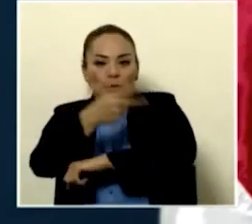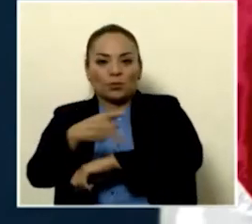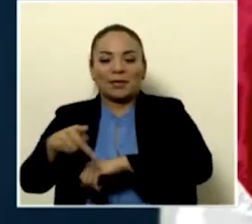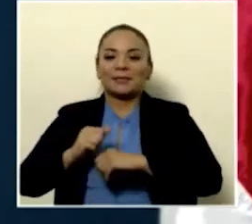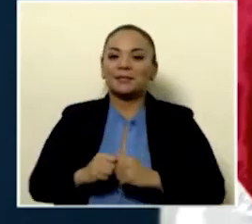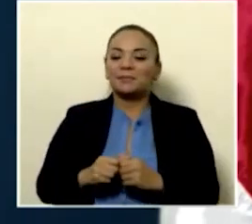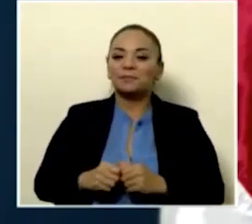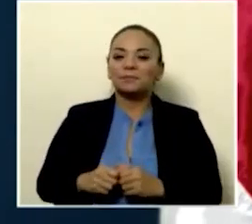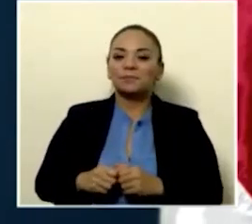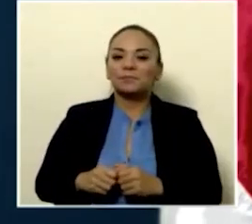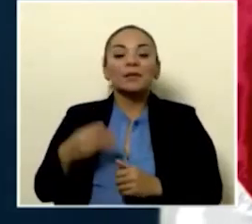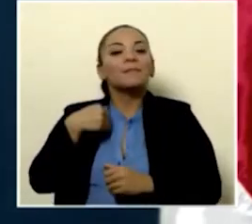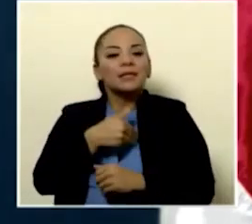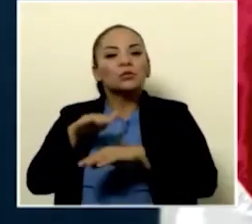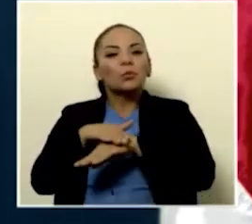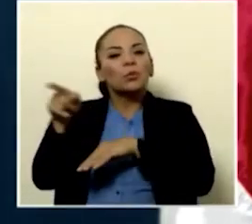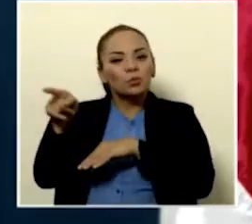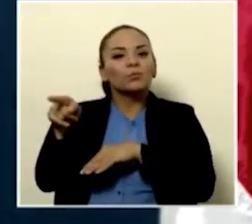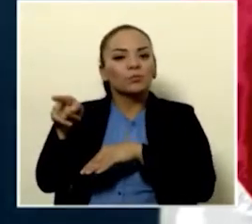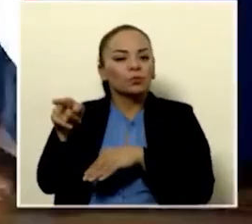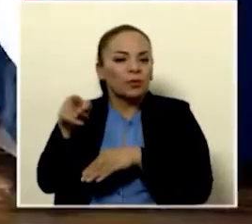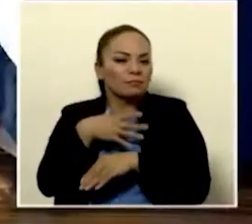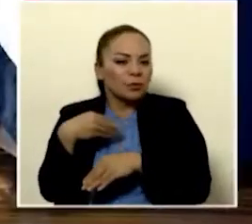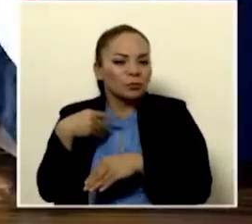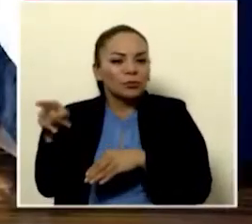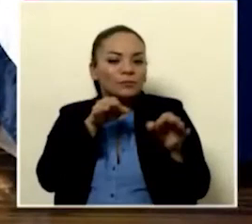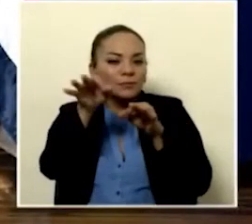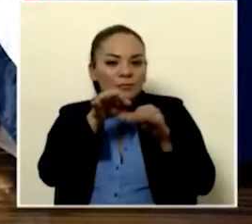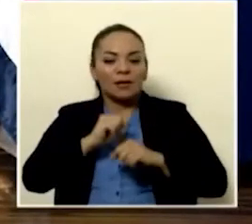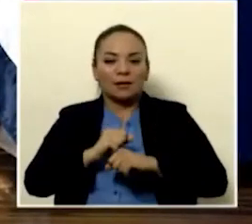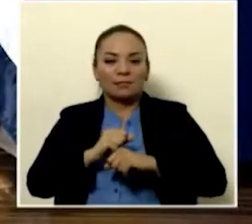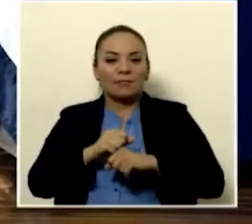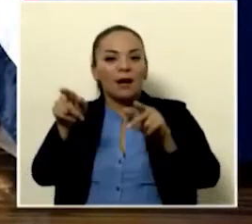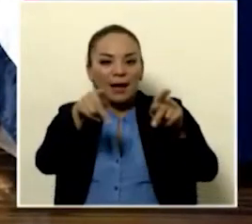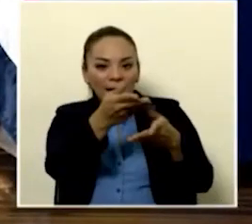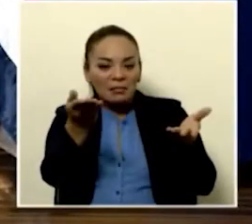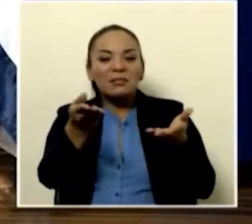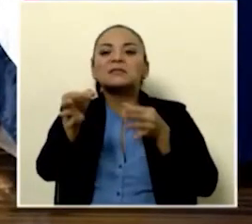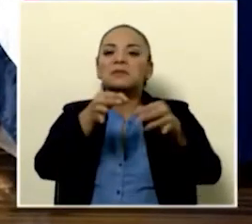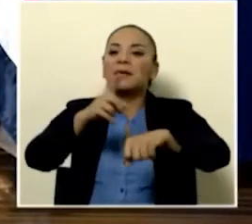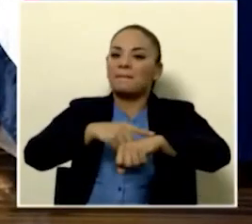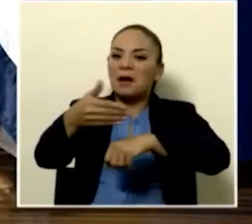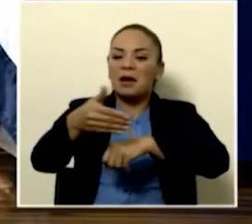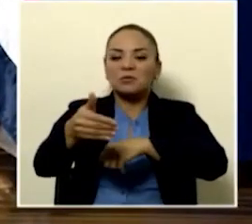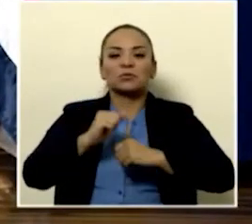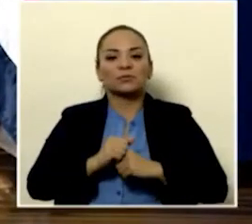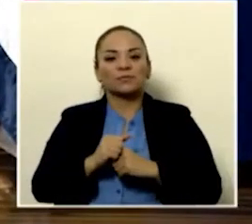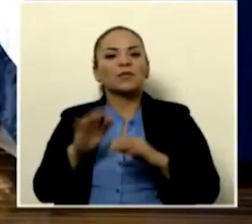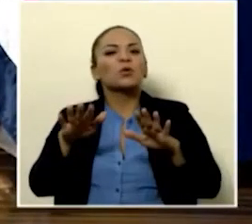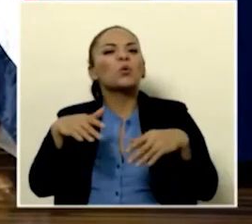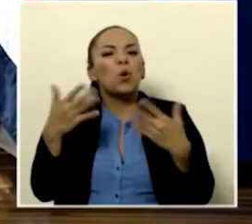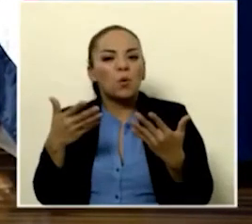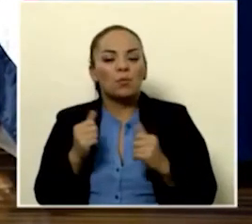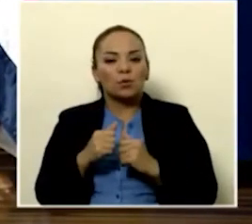mí me gustaría que usted le explicara a la gente los plazos y cuál va a ser el proceso de selección de una